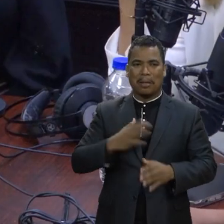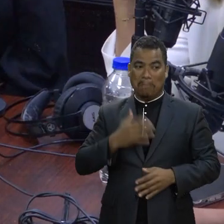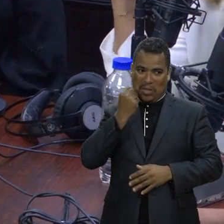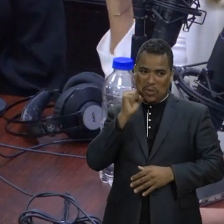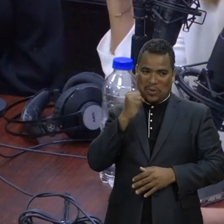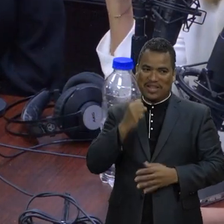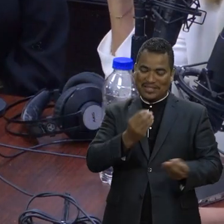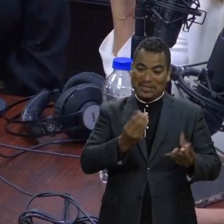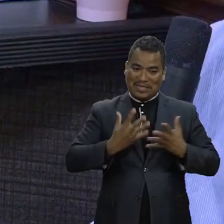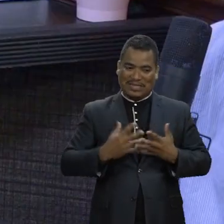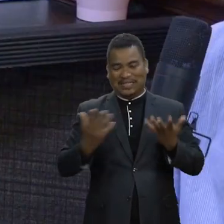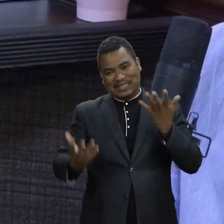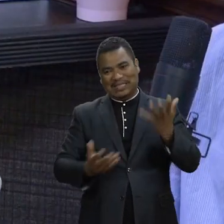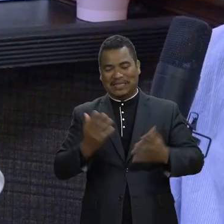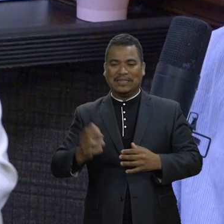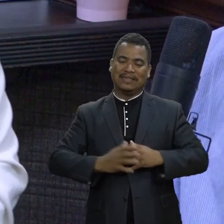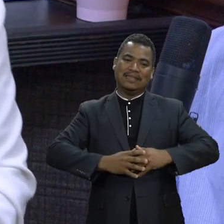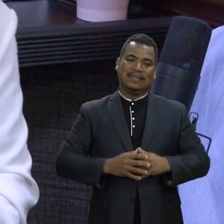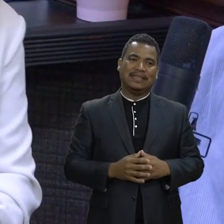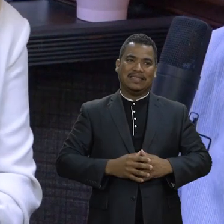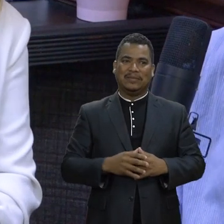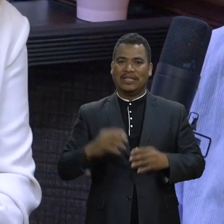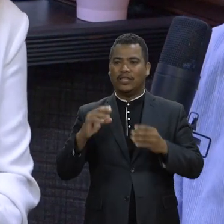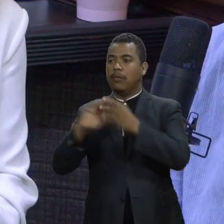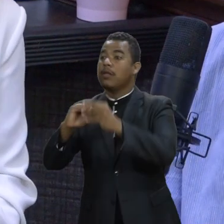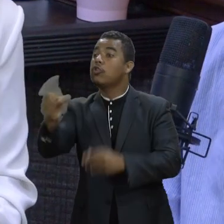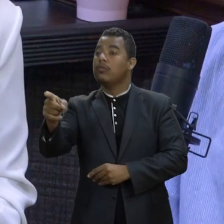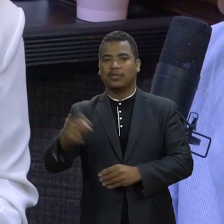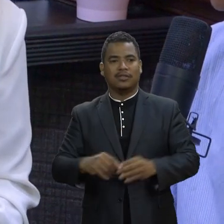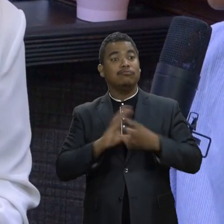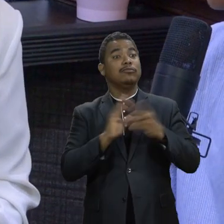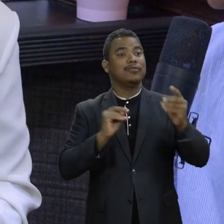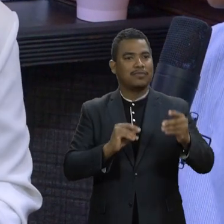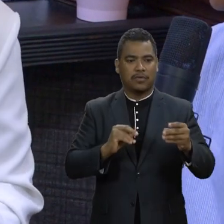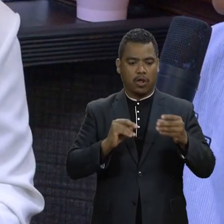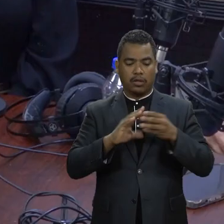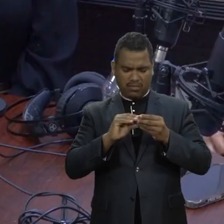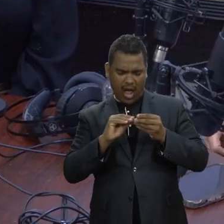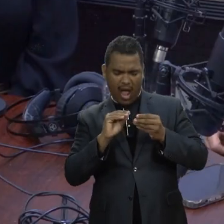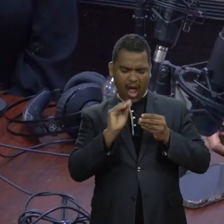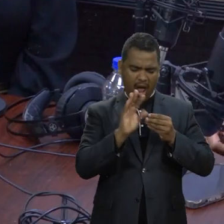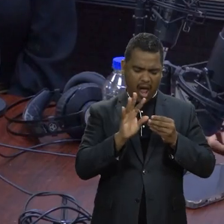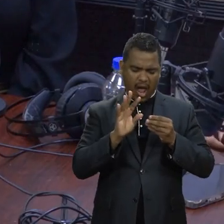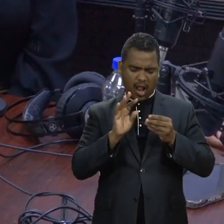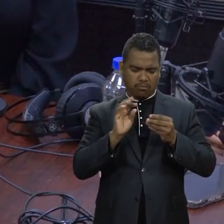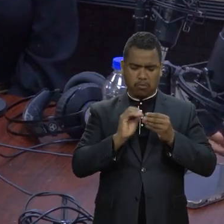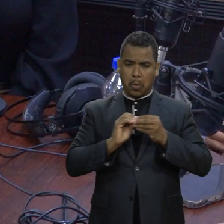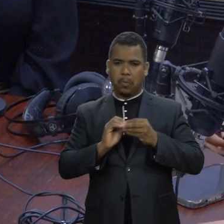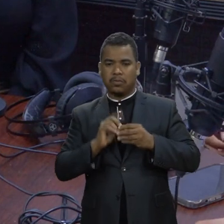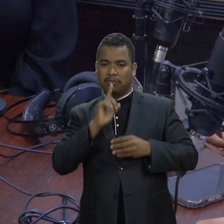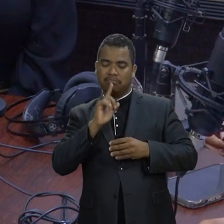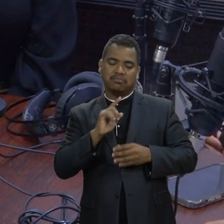Porque a veces meto la pata por ser tan sincera. Bueno, ha perdido amistad por ser sincera. Bueno, sí, es posible. Es posible. Bueno, hemos